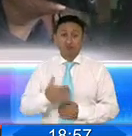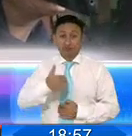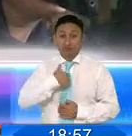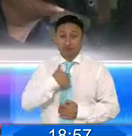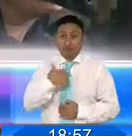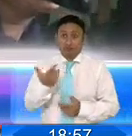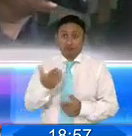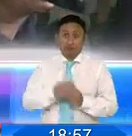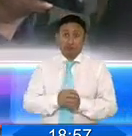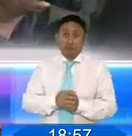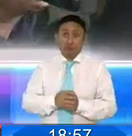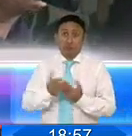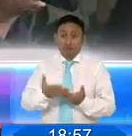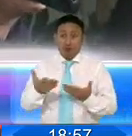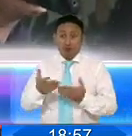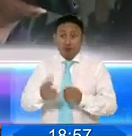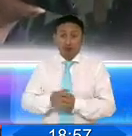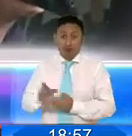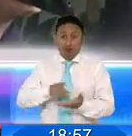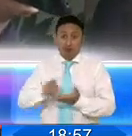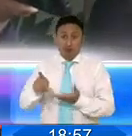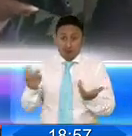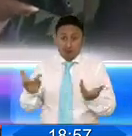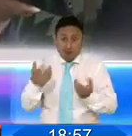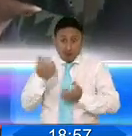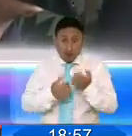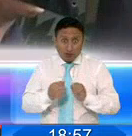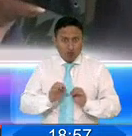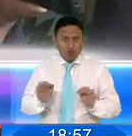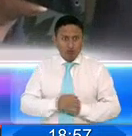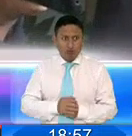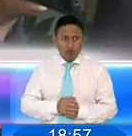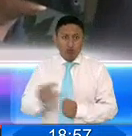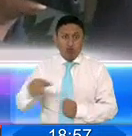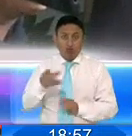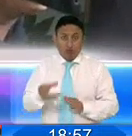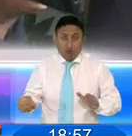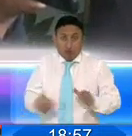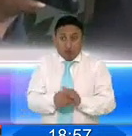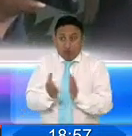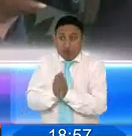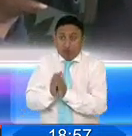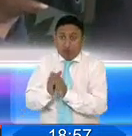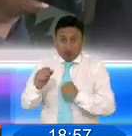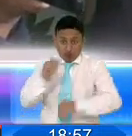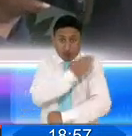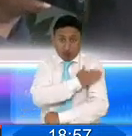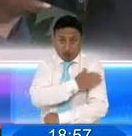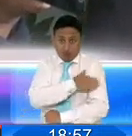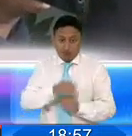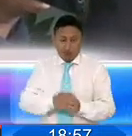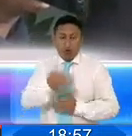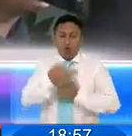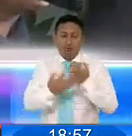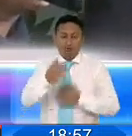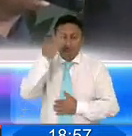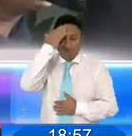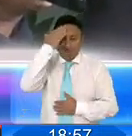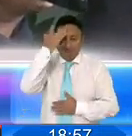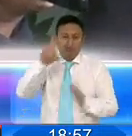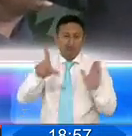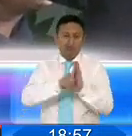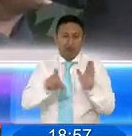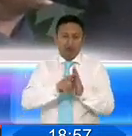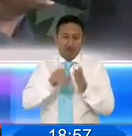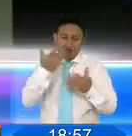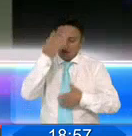la inauguración de una obra no es delito y que no se trata de cohecho. Los jueces conocen la ley y